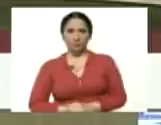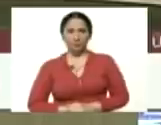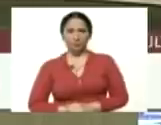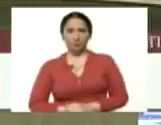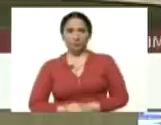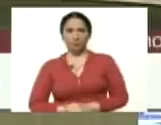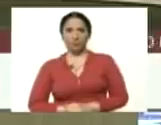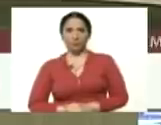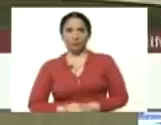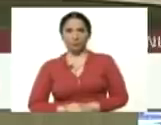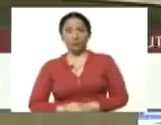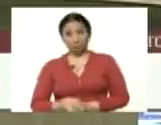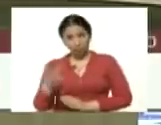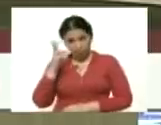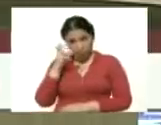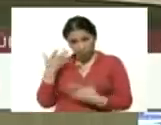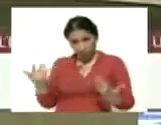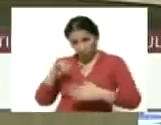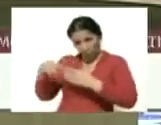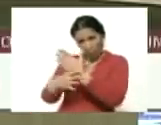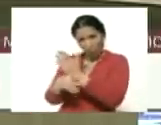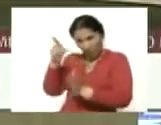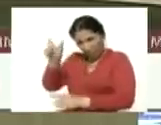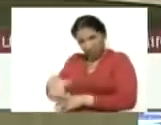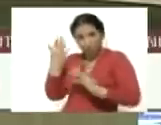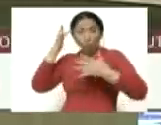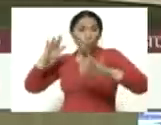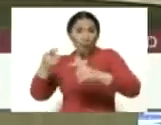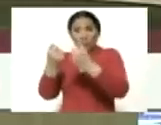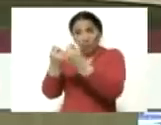Oyó, señor Borrell, Guaidó, el supuesto